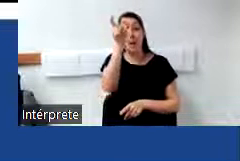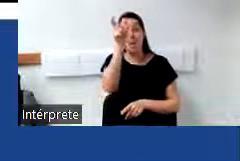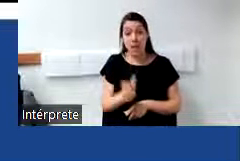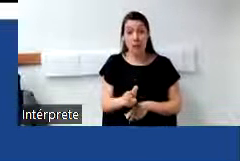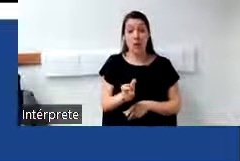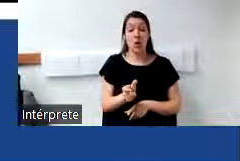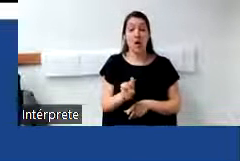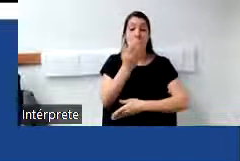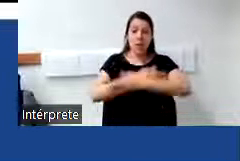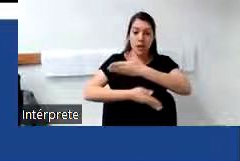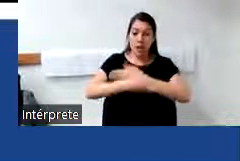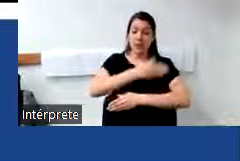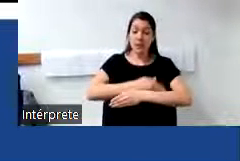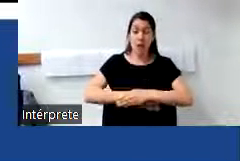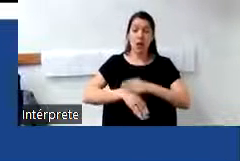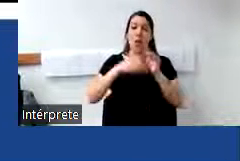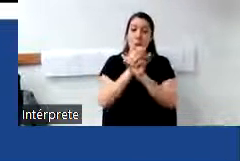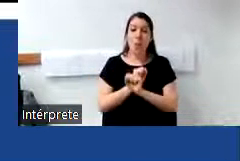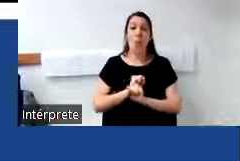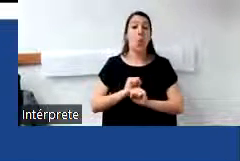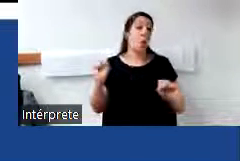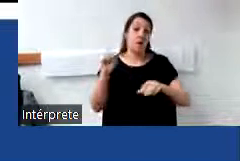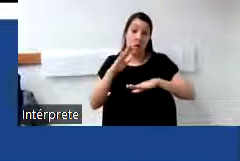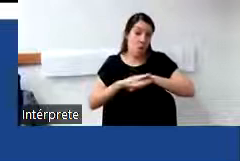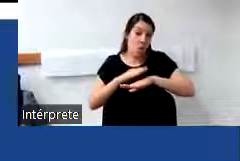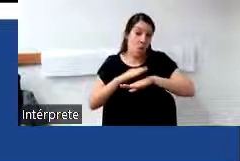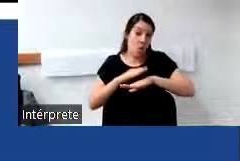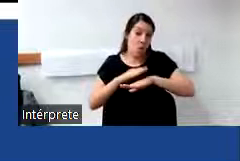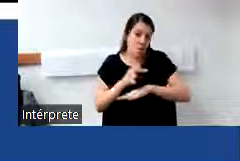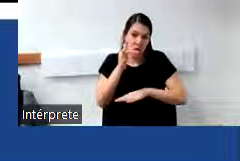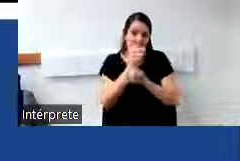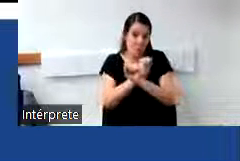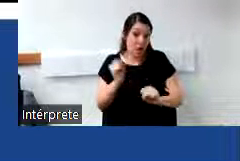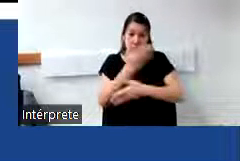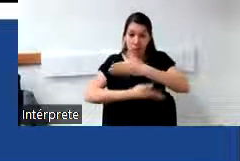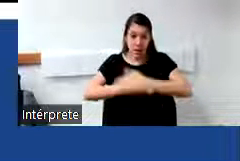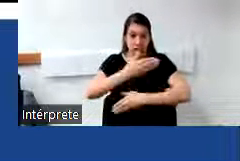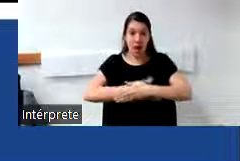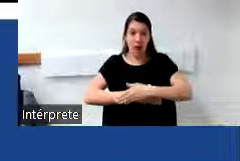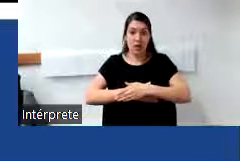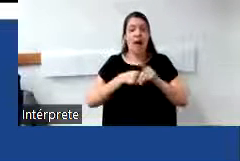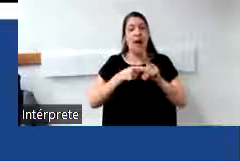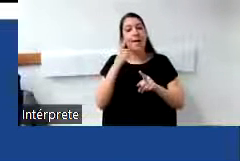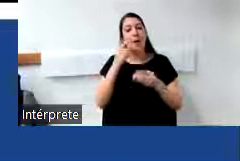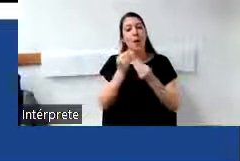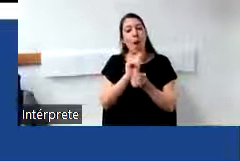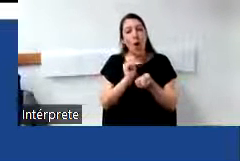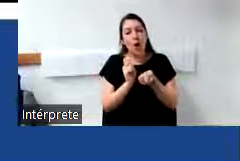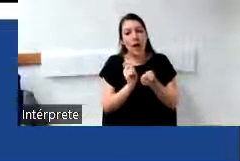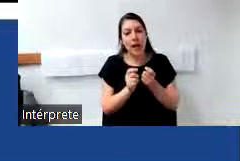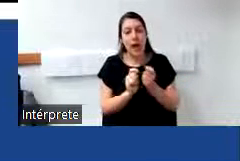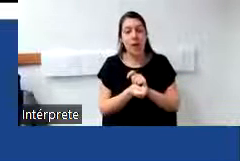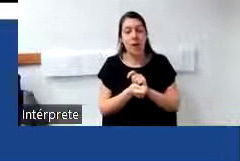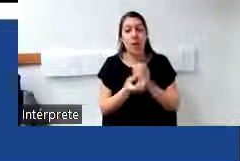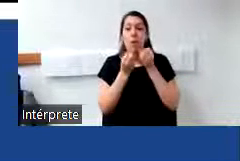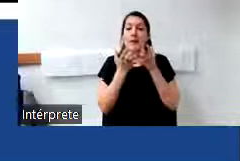una funcionaria puede adquirir en algún momento una discapacidad. Entonces, bueno, ahí un ajuste razonable podría ser, bueno, no tenemos las